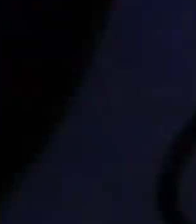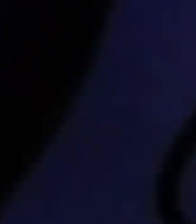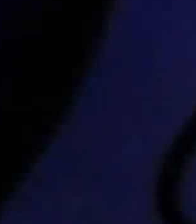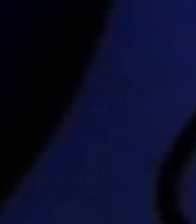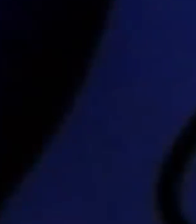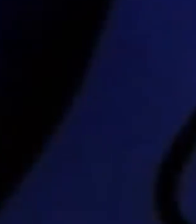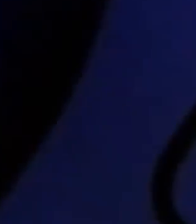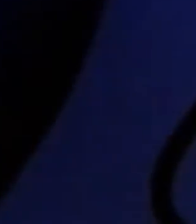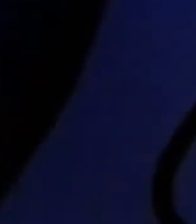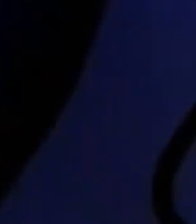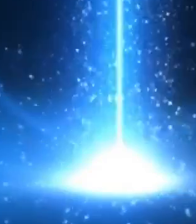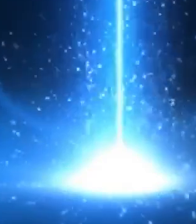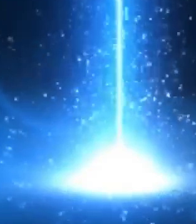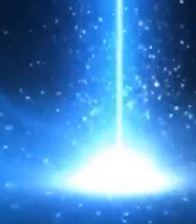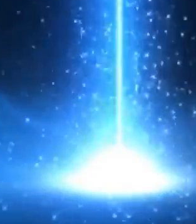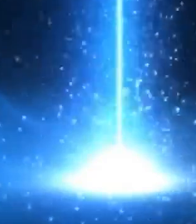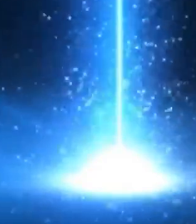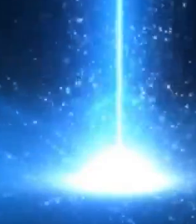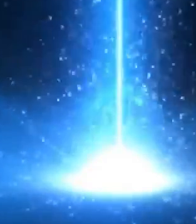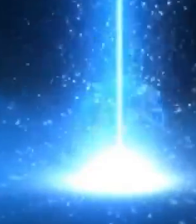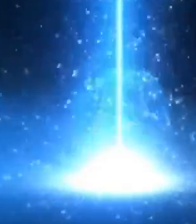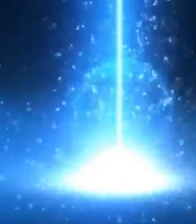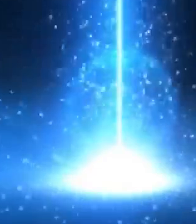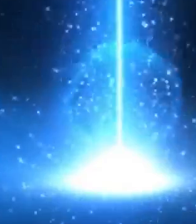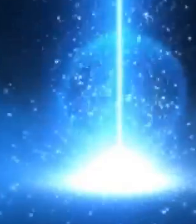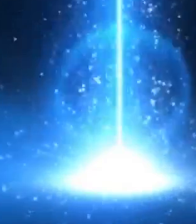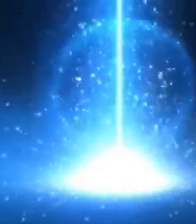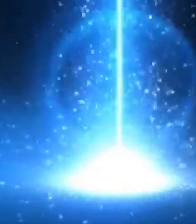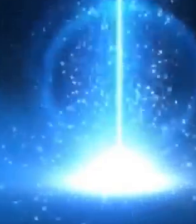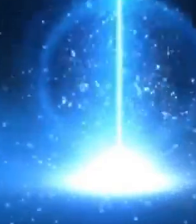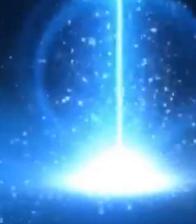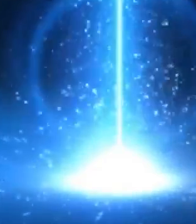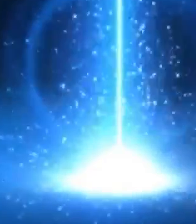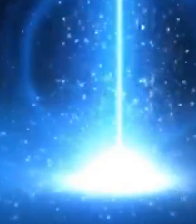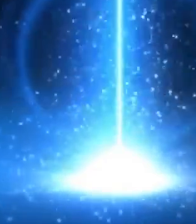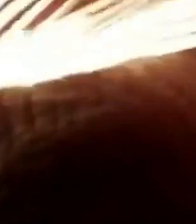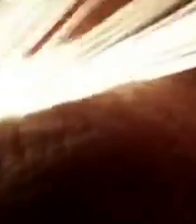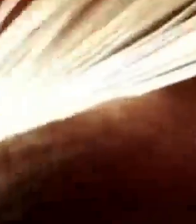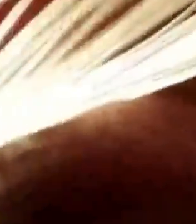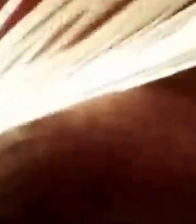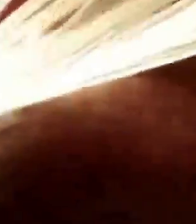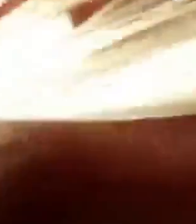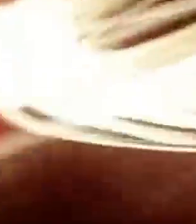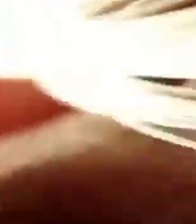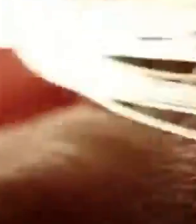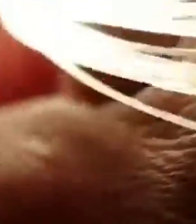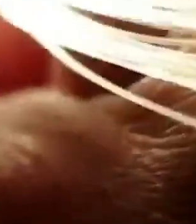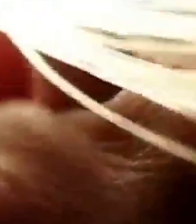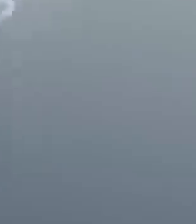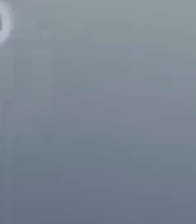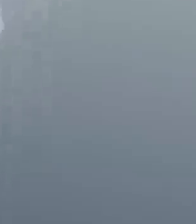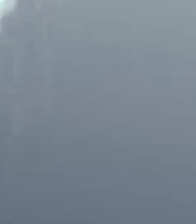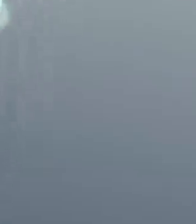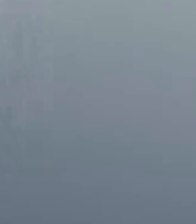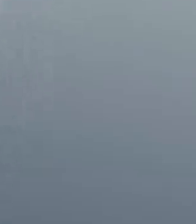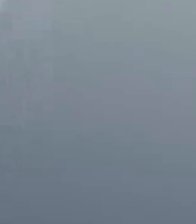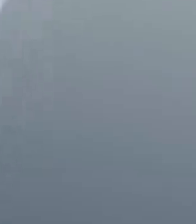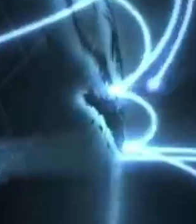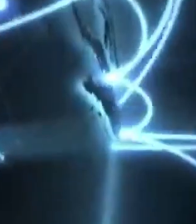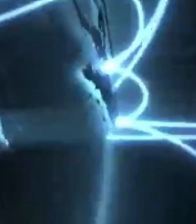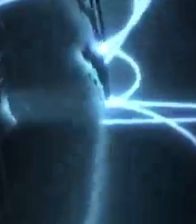vidrio comparable al grosor de un cabello humano, 0.1 milímetro aproximadamente, capaz de transmitir información vinculada con la banda